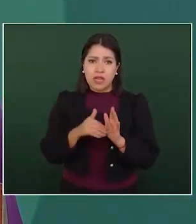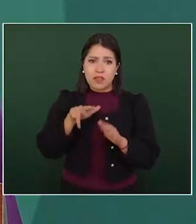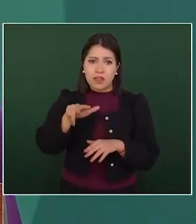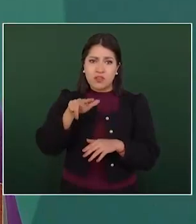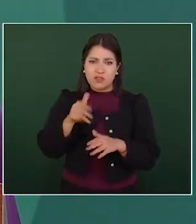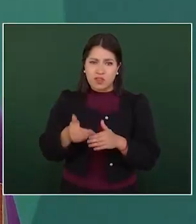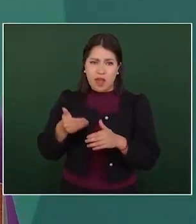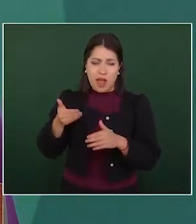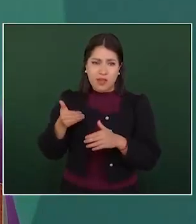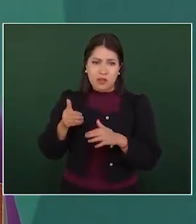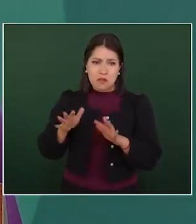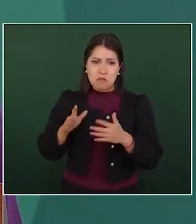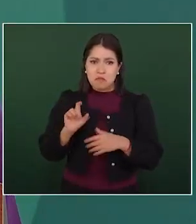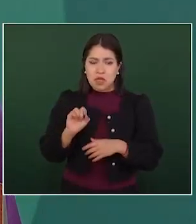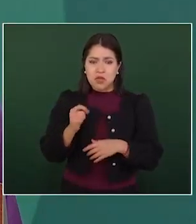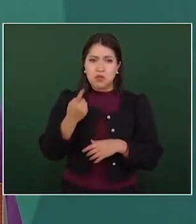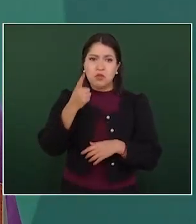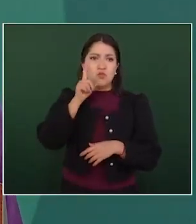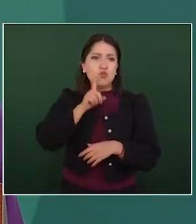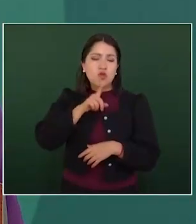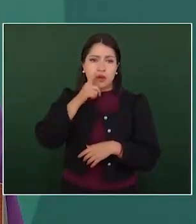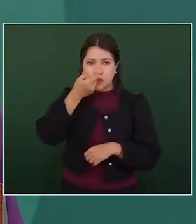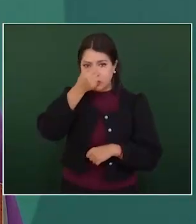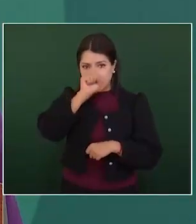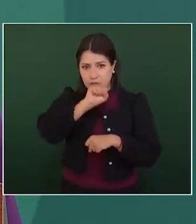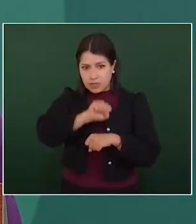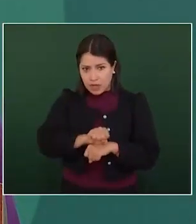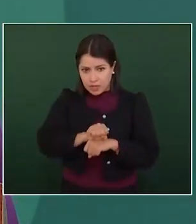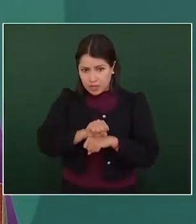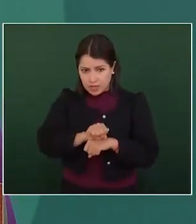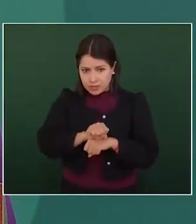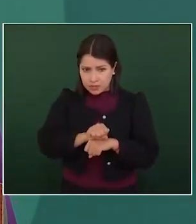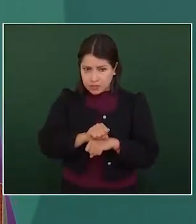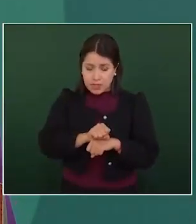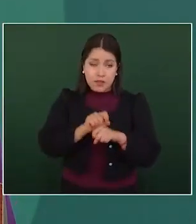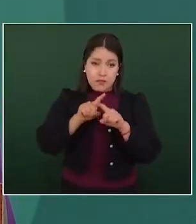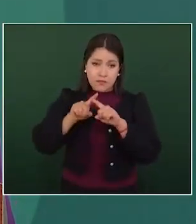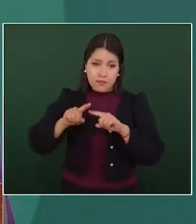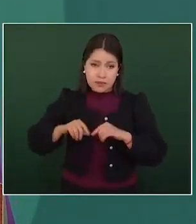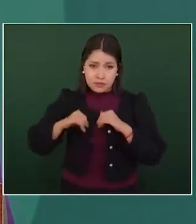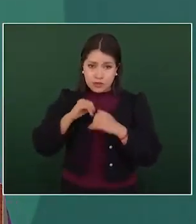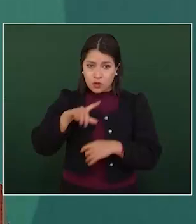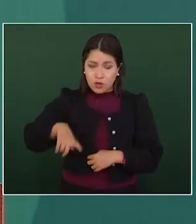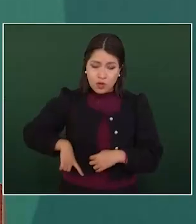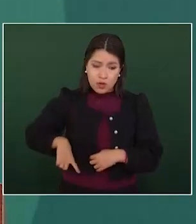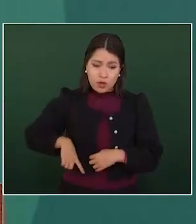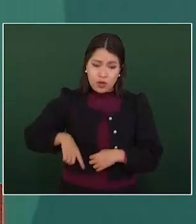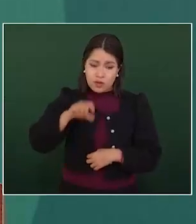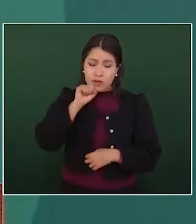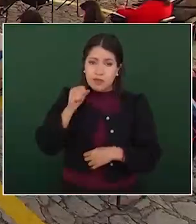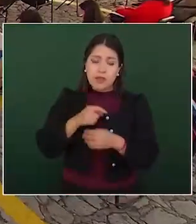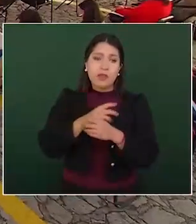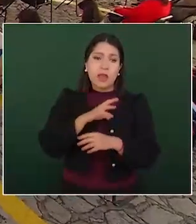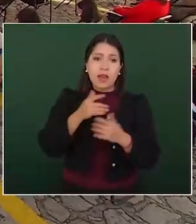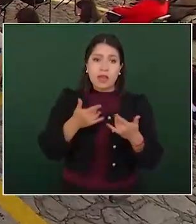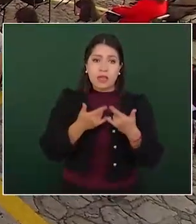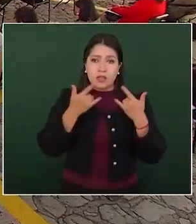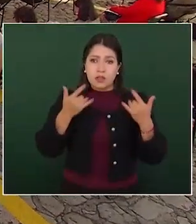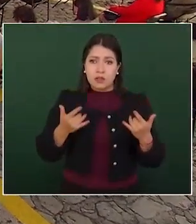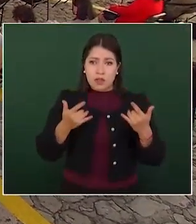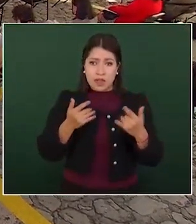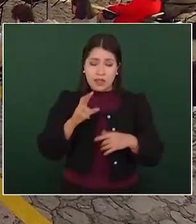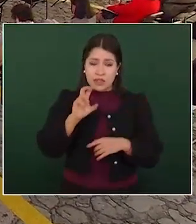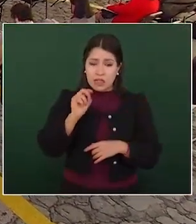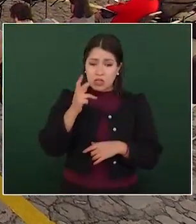2018, fueron 21 las mujeres secretarias de Estado, el 56% de toda la historia nacional en